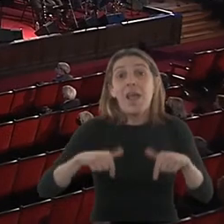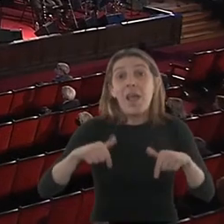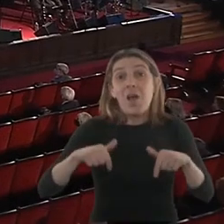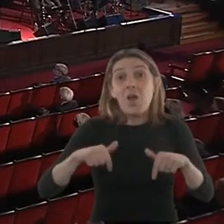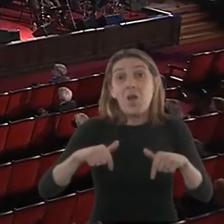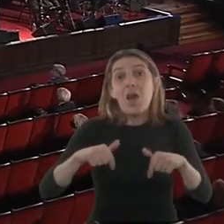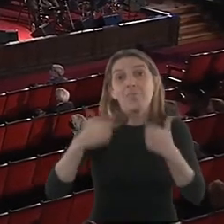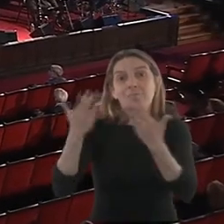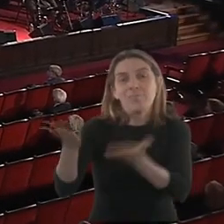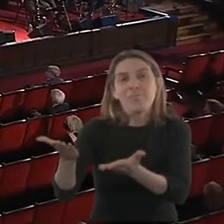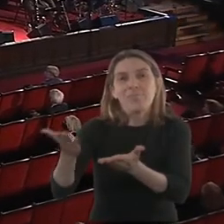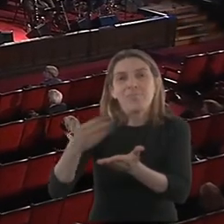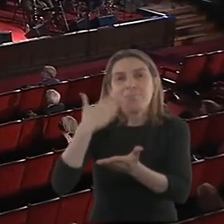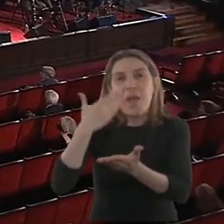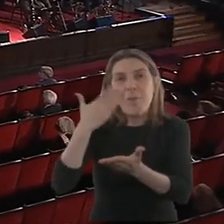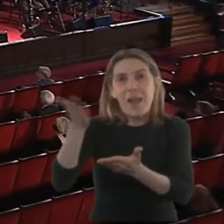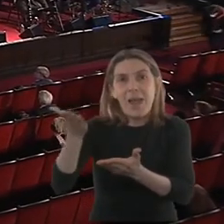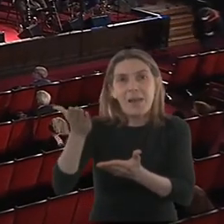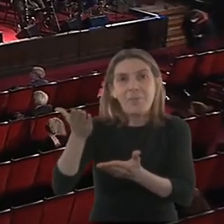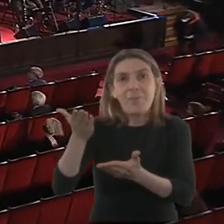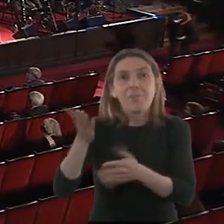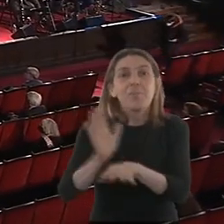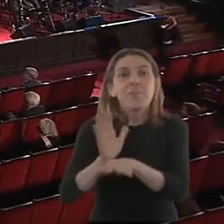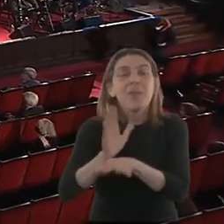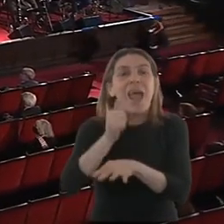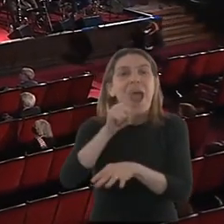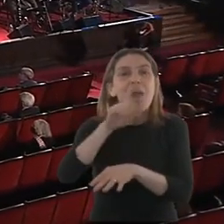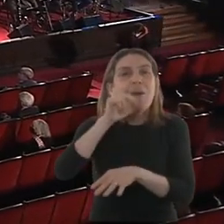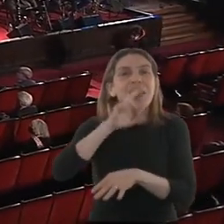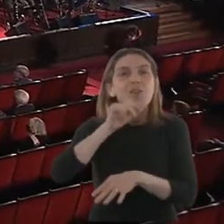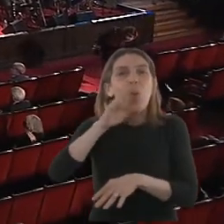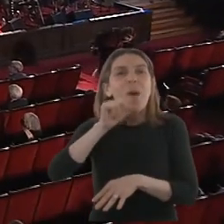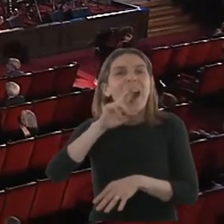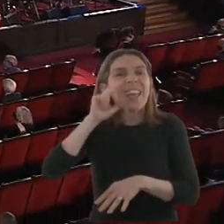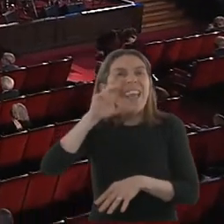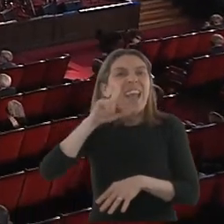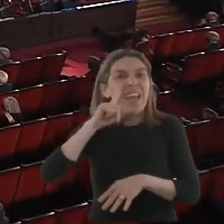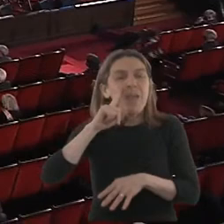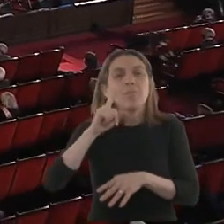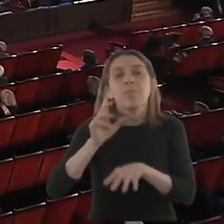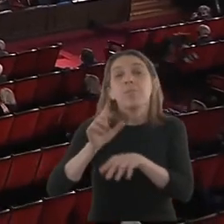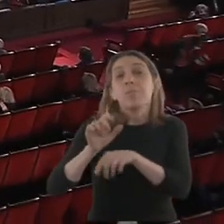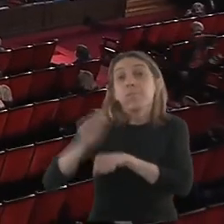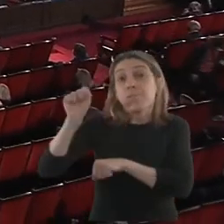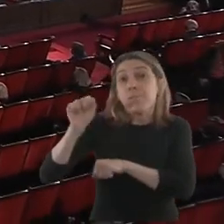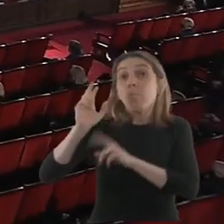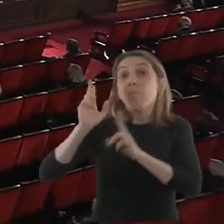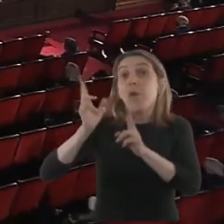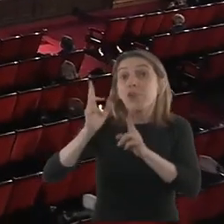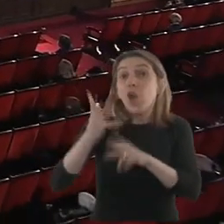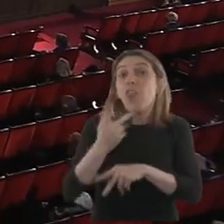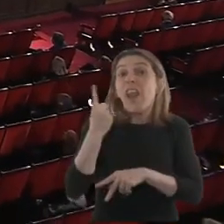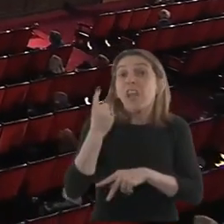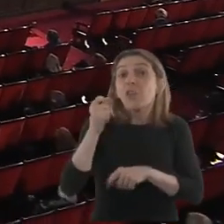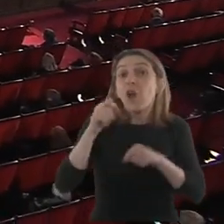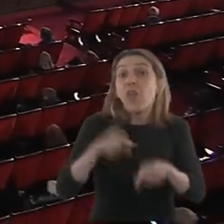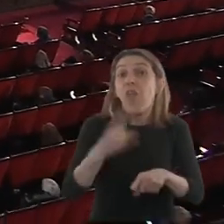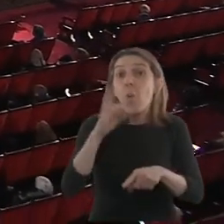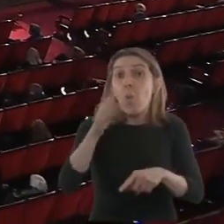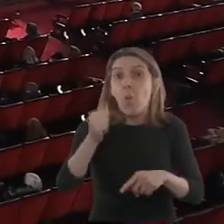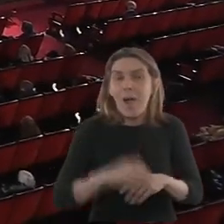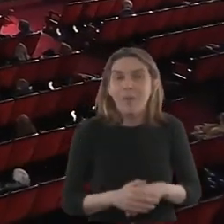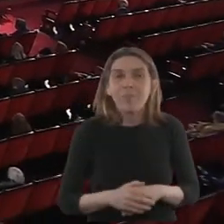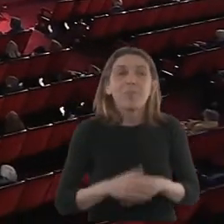de cederle la palabra a Alberto Barbieri, que es graduado, profesor y rector de la Universidad de Buenos